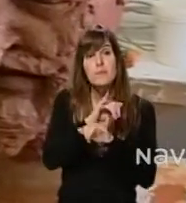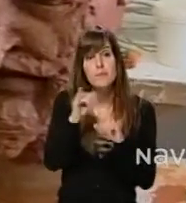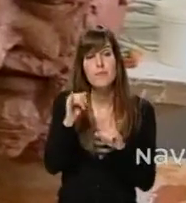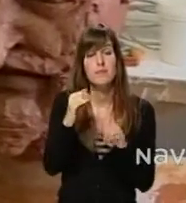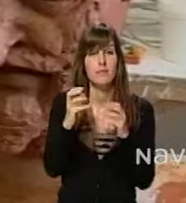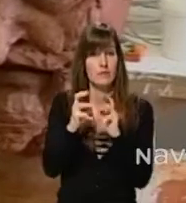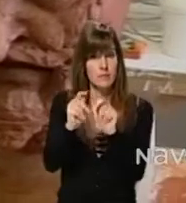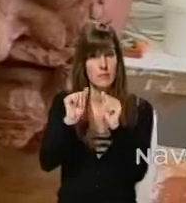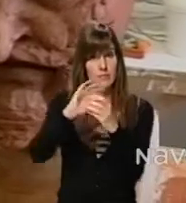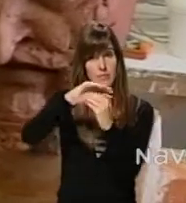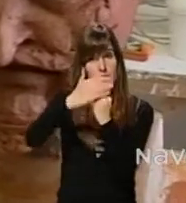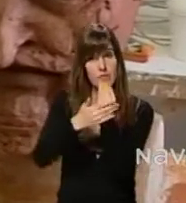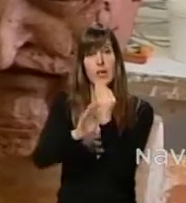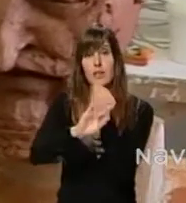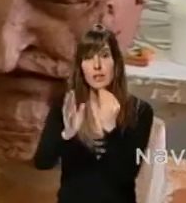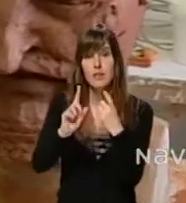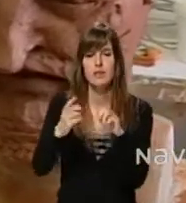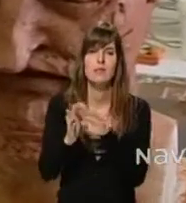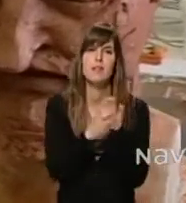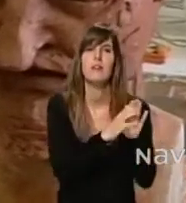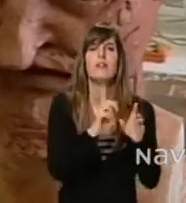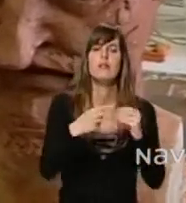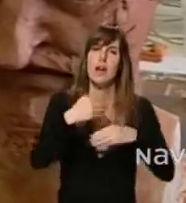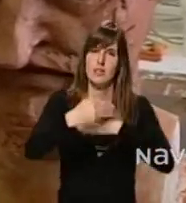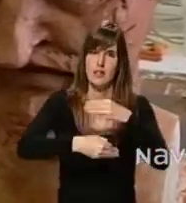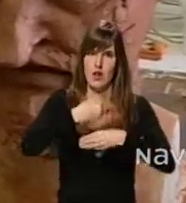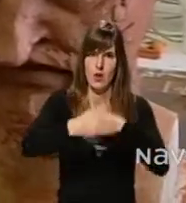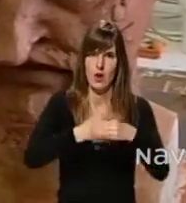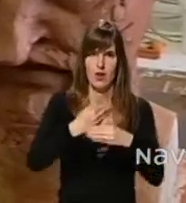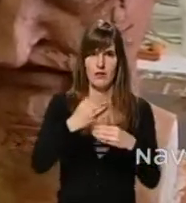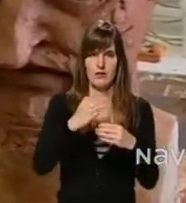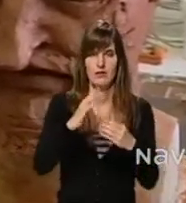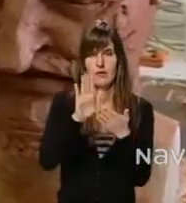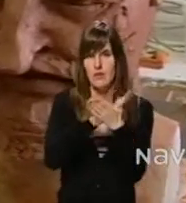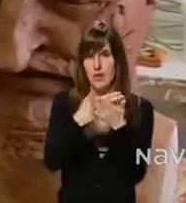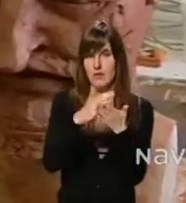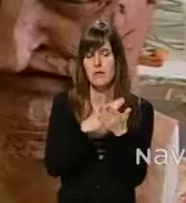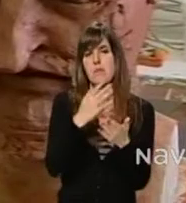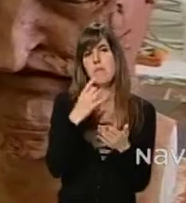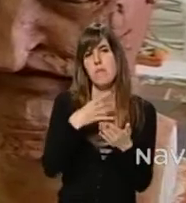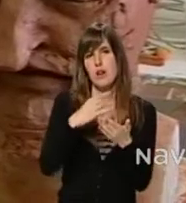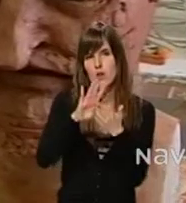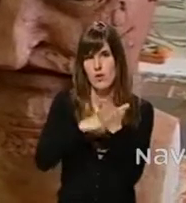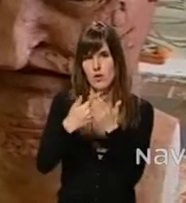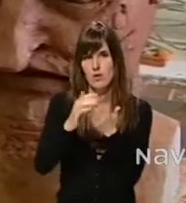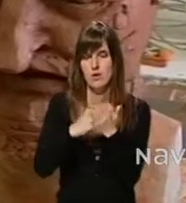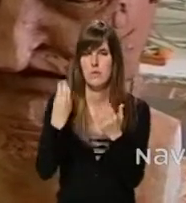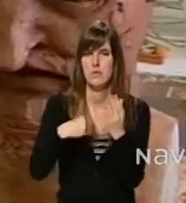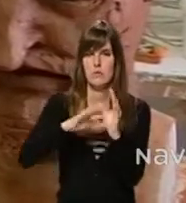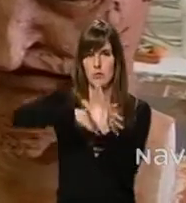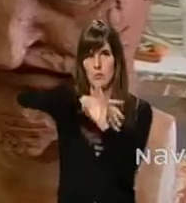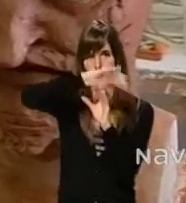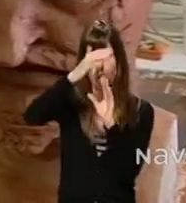siguiente paso? Luego a esto se le saca el molde en escayola. Se le echa escayola y se obtiene lo que es el negativo. De esta misma figura, el